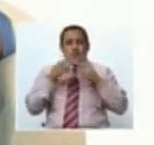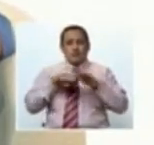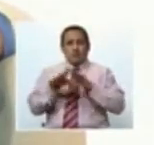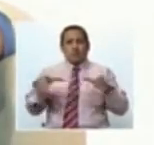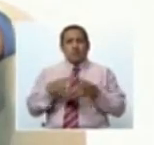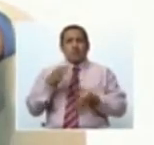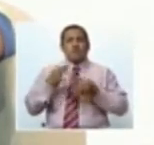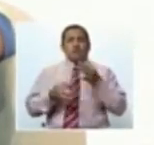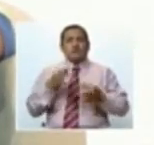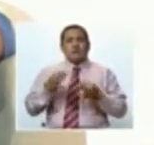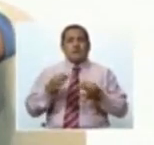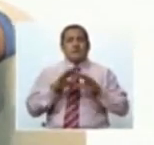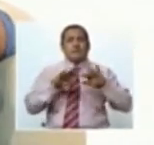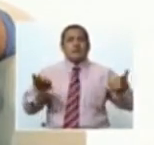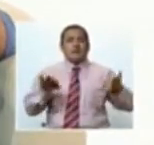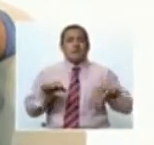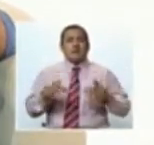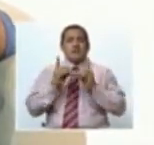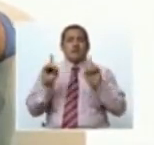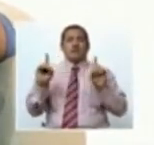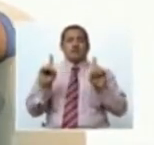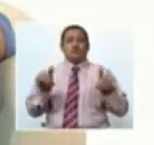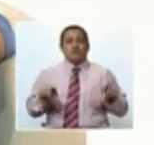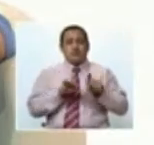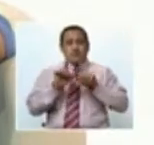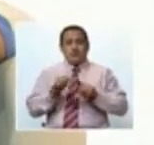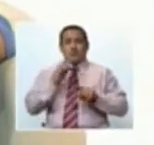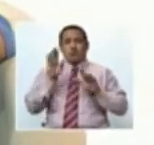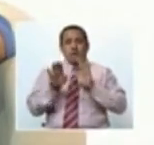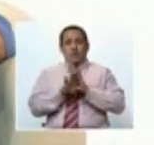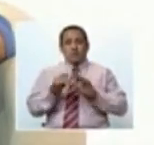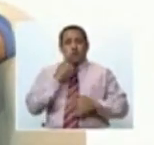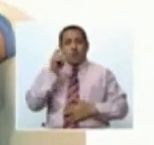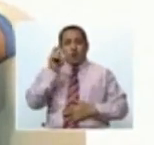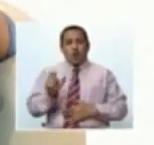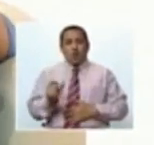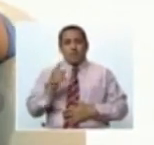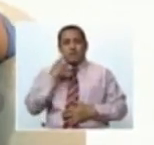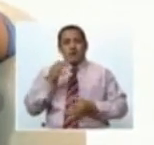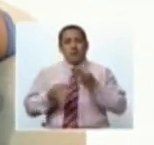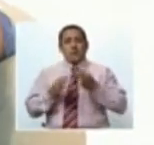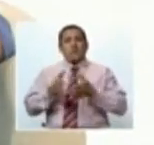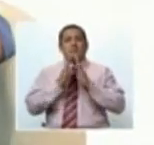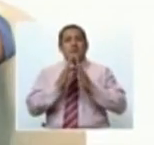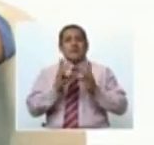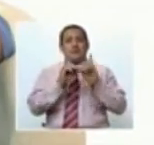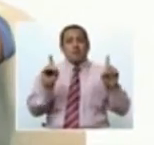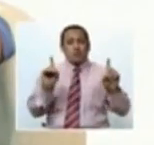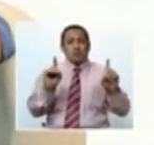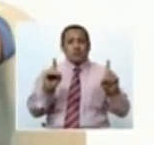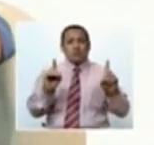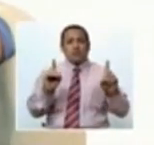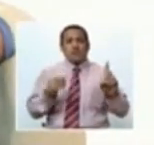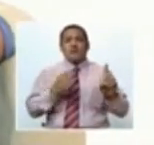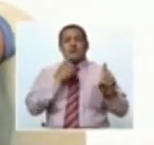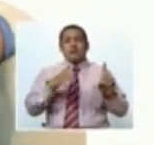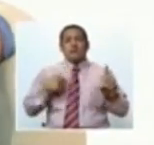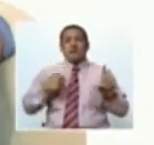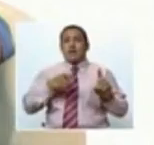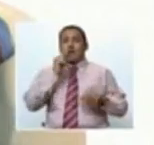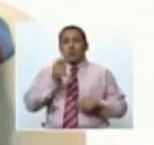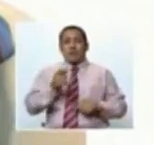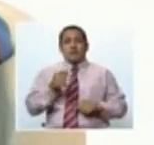Judicial en el proceso de divorcio, ¿no? En tanto, el demandado solicita el divorcio únicamente, ¿no?